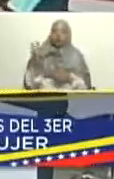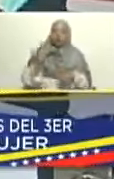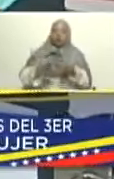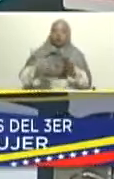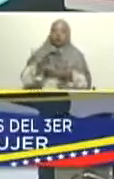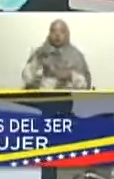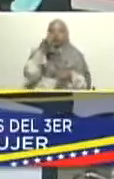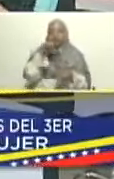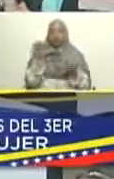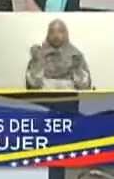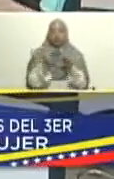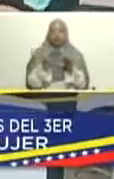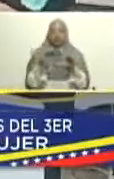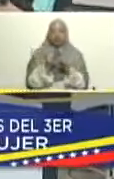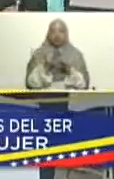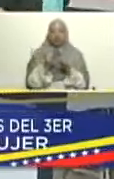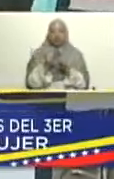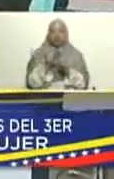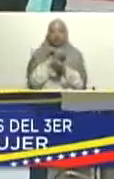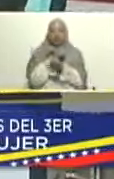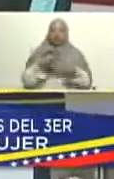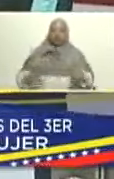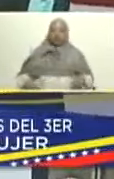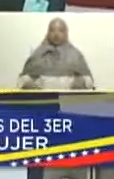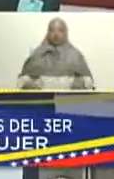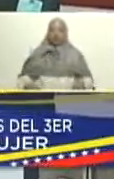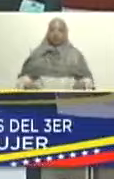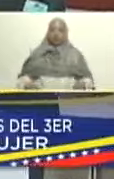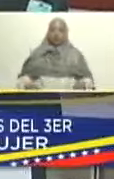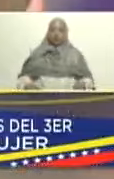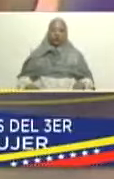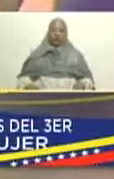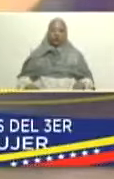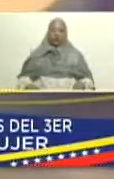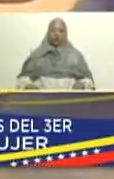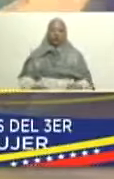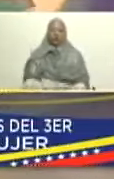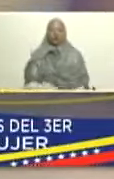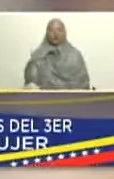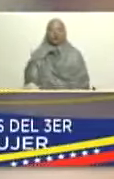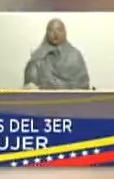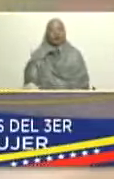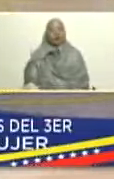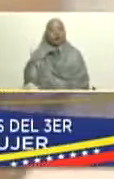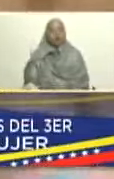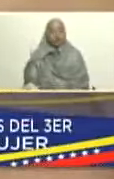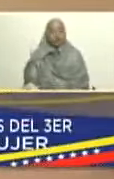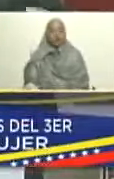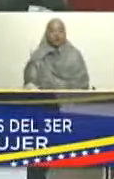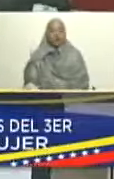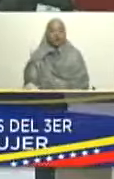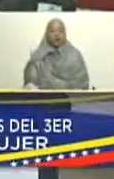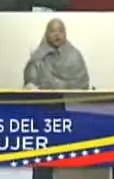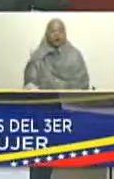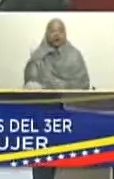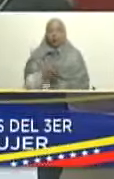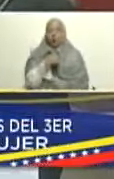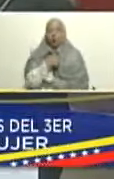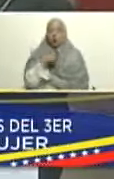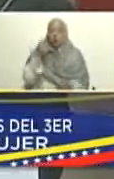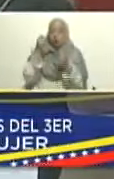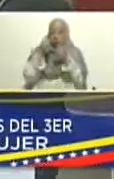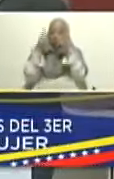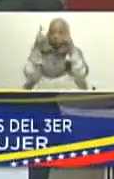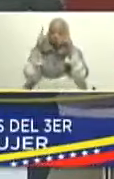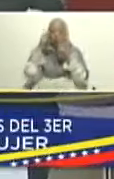los Andes, Portuguesa. Y le tenemos. Verdaderamente, yo